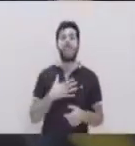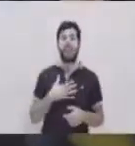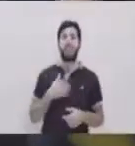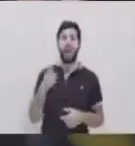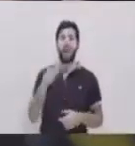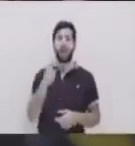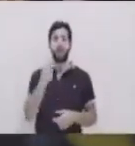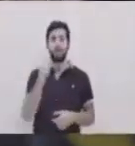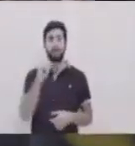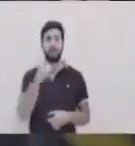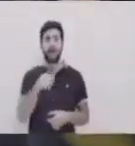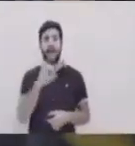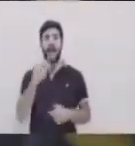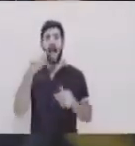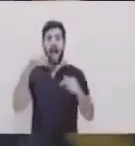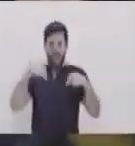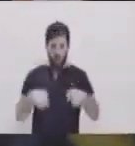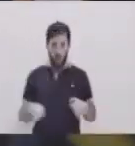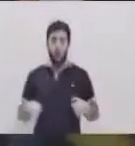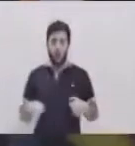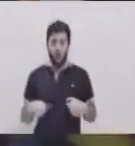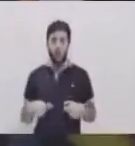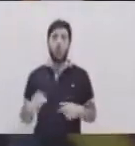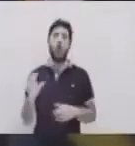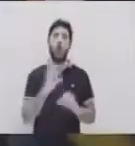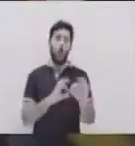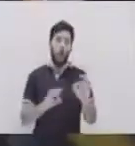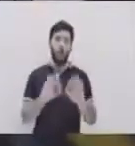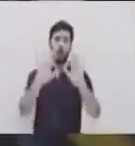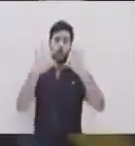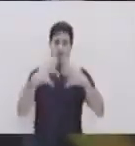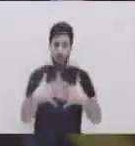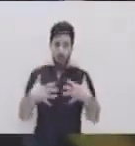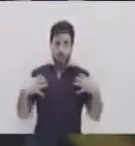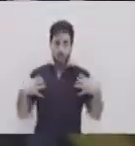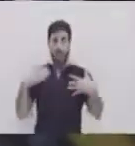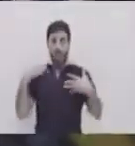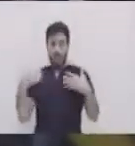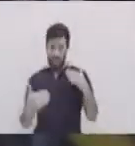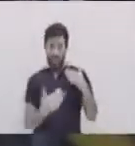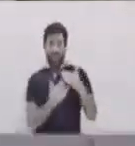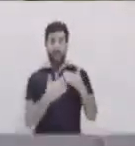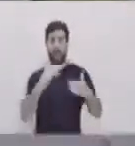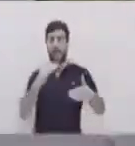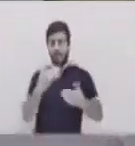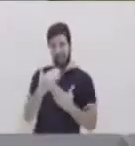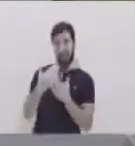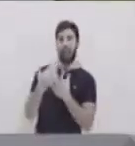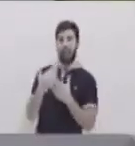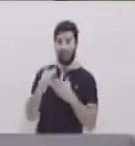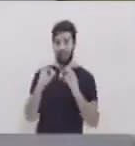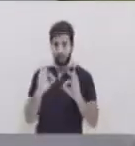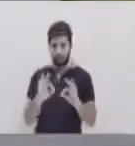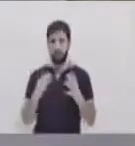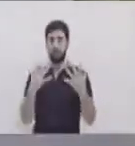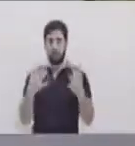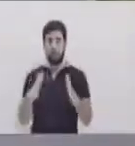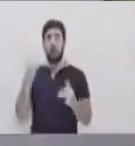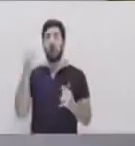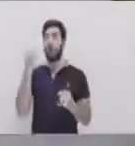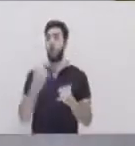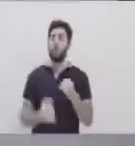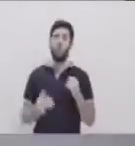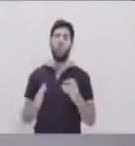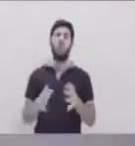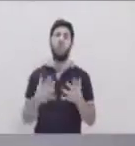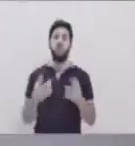bajo. O intercostal, dijeron allá. Intercostal. Muy bien. Y el último es